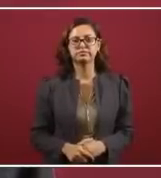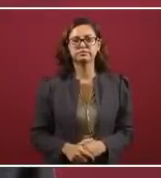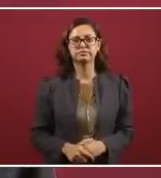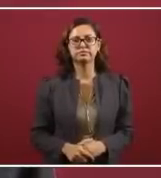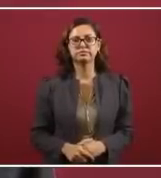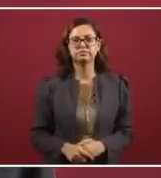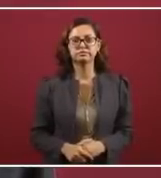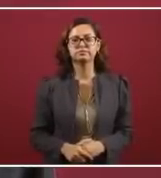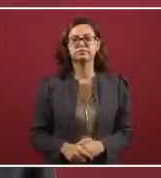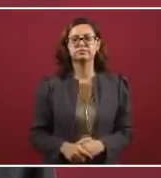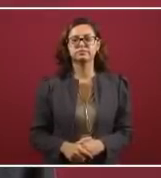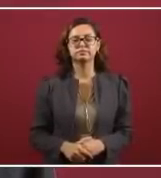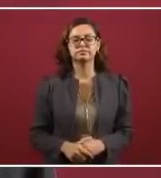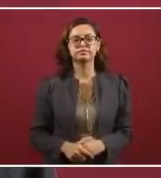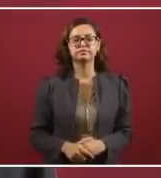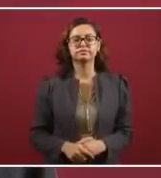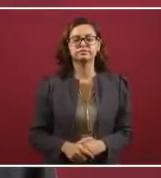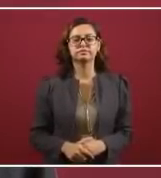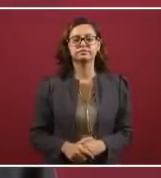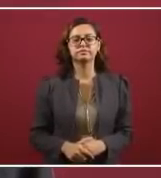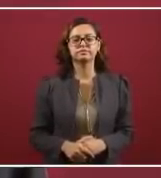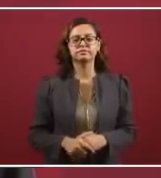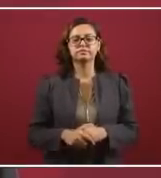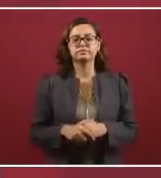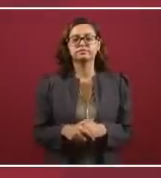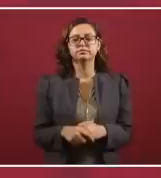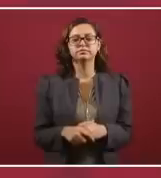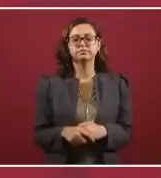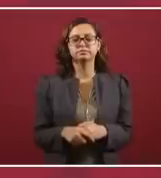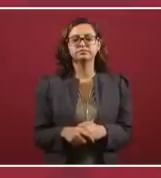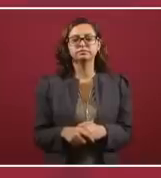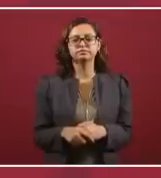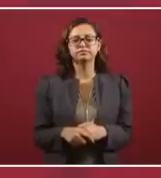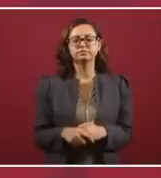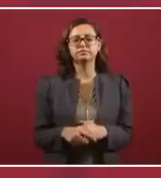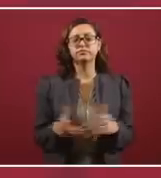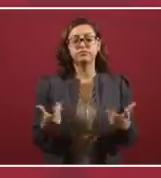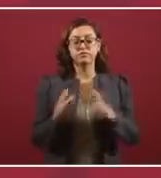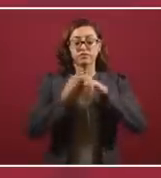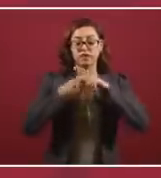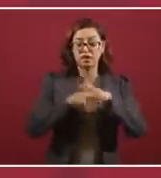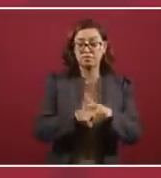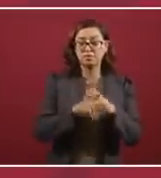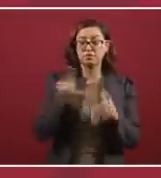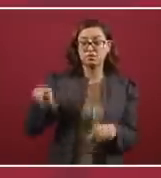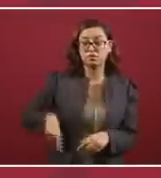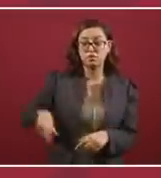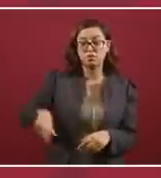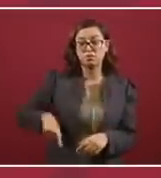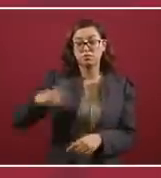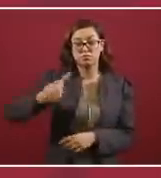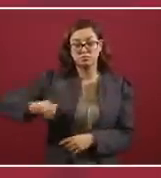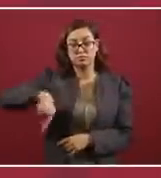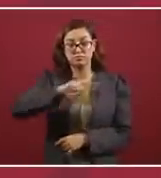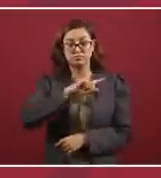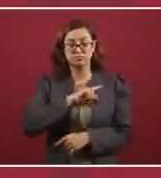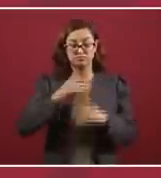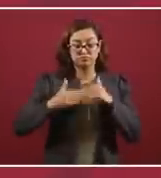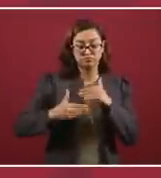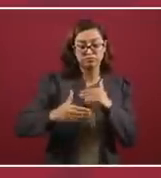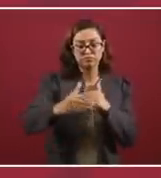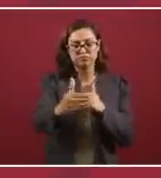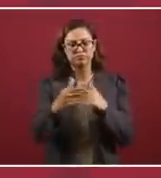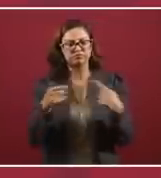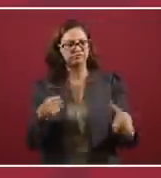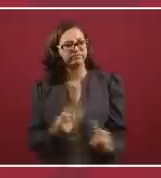una controversia desde el inicio de nuestra administración sobre los costos